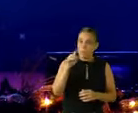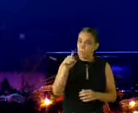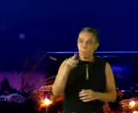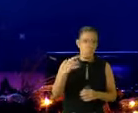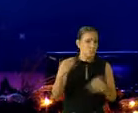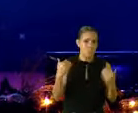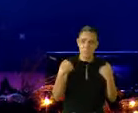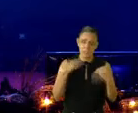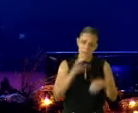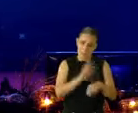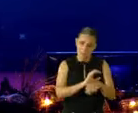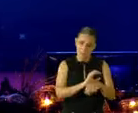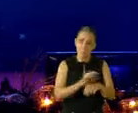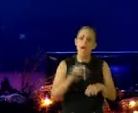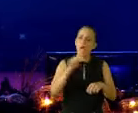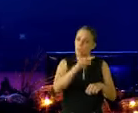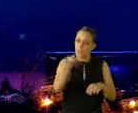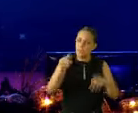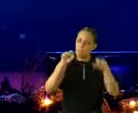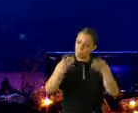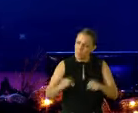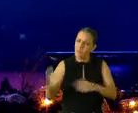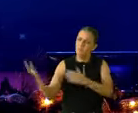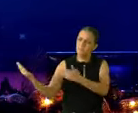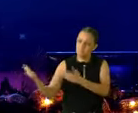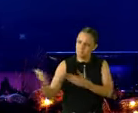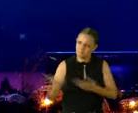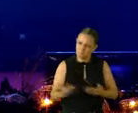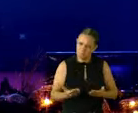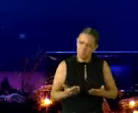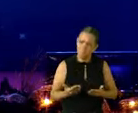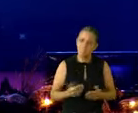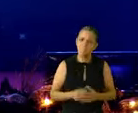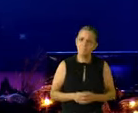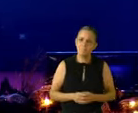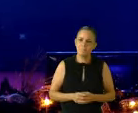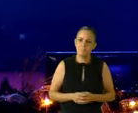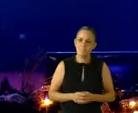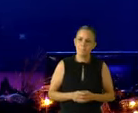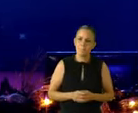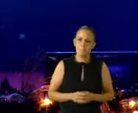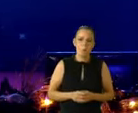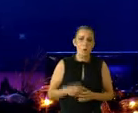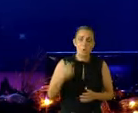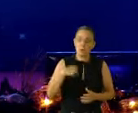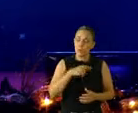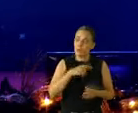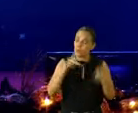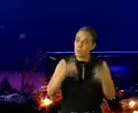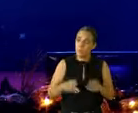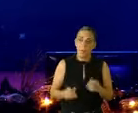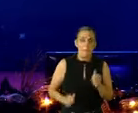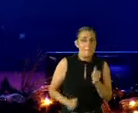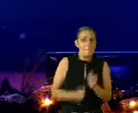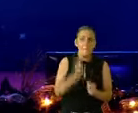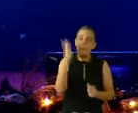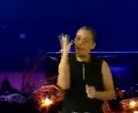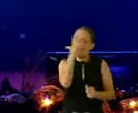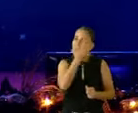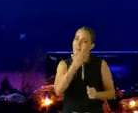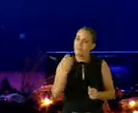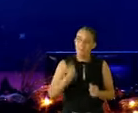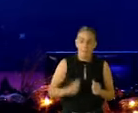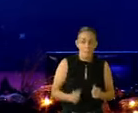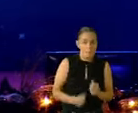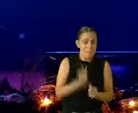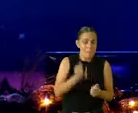de esta su casa. La gente más linda, más feliz, más próspera, más bendecida, se reúne en esta casa para